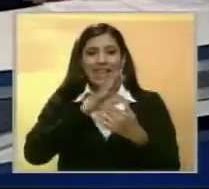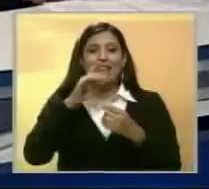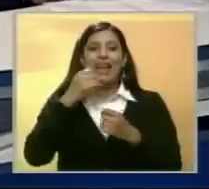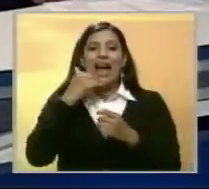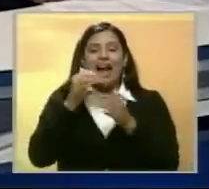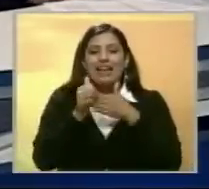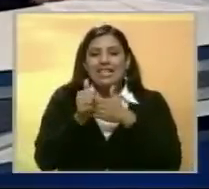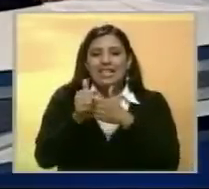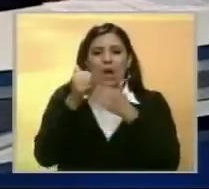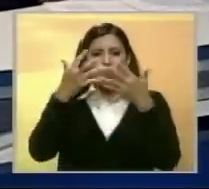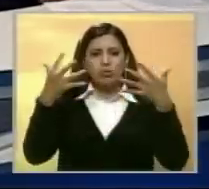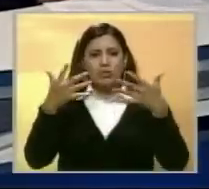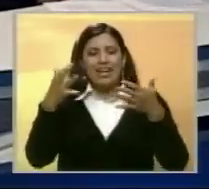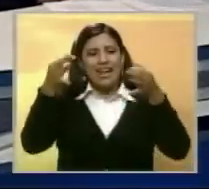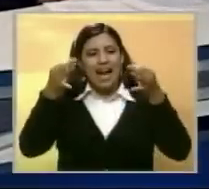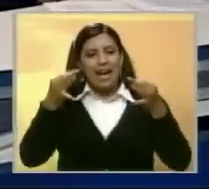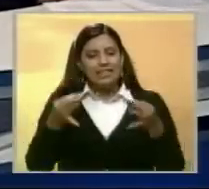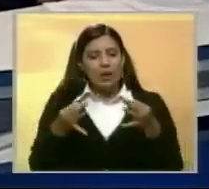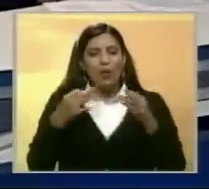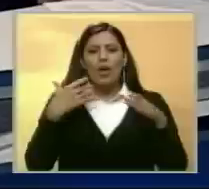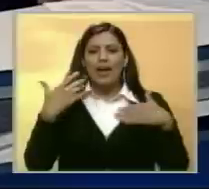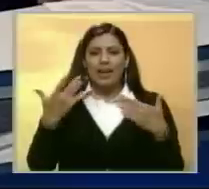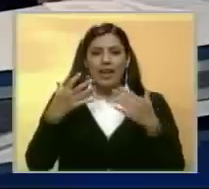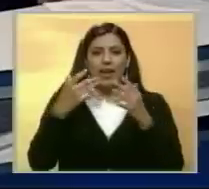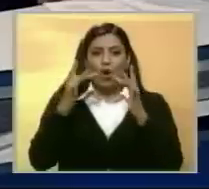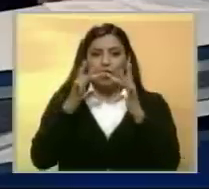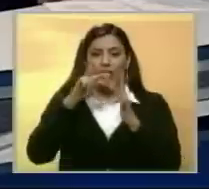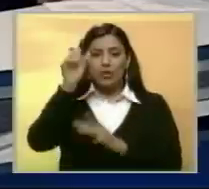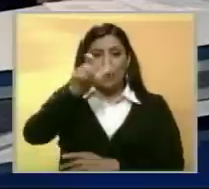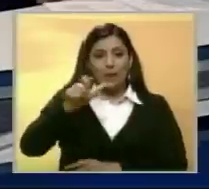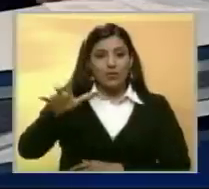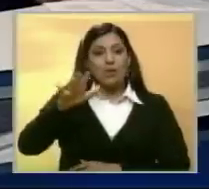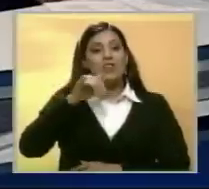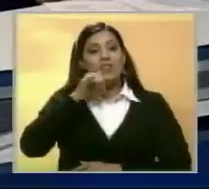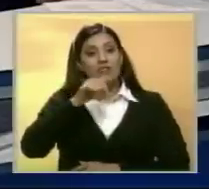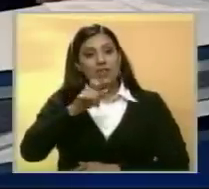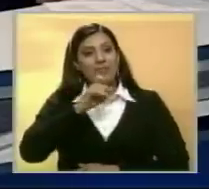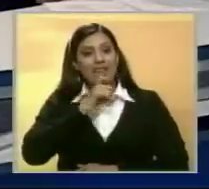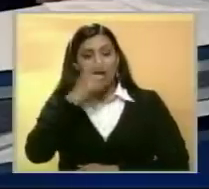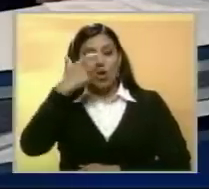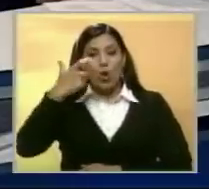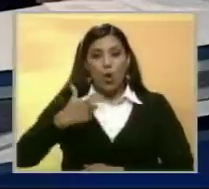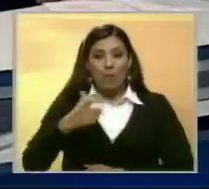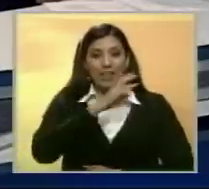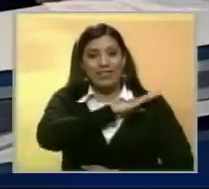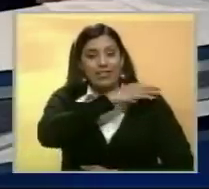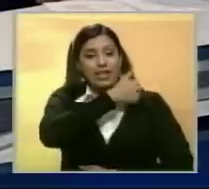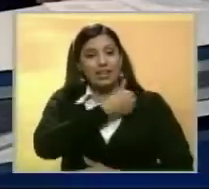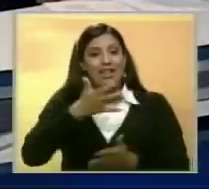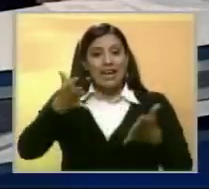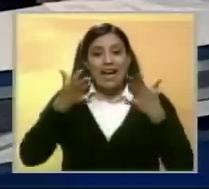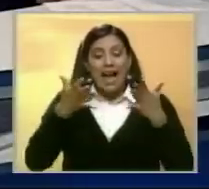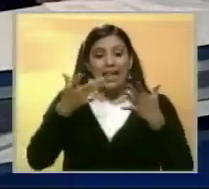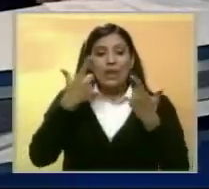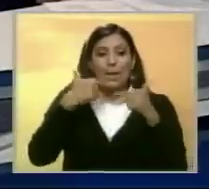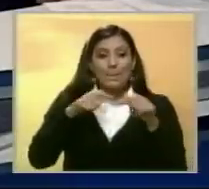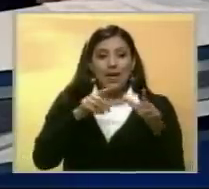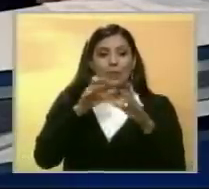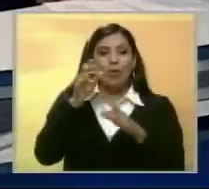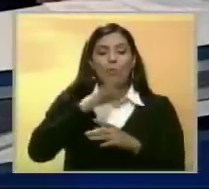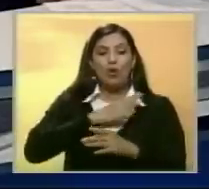de un guión estructurado que garantice la conexión con el público. Así lo informó Miguel Ferrari, director y ganador del premio Goya